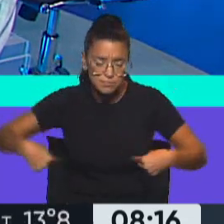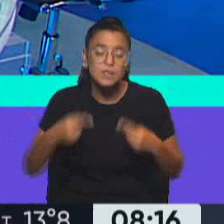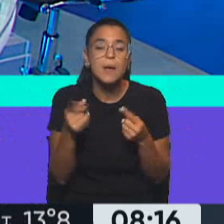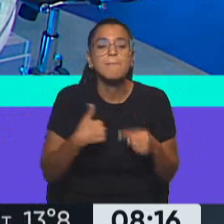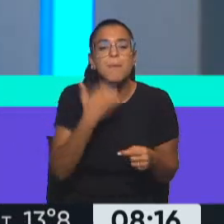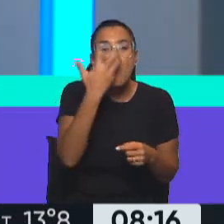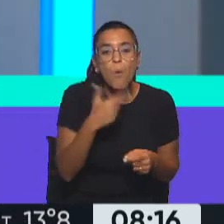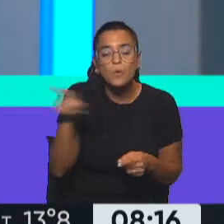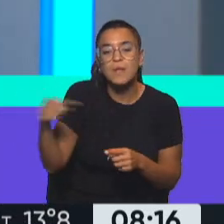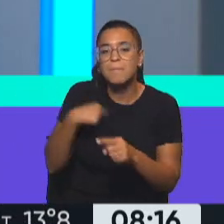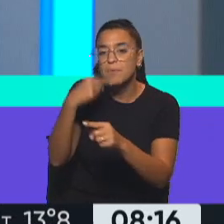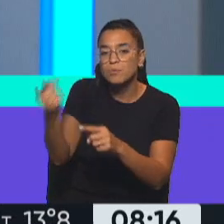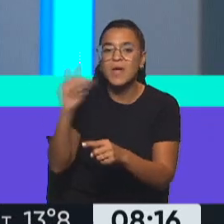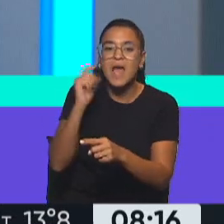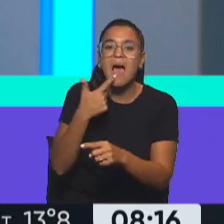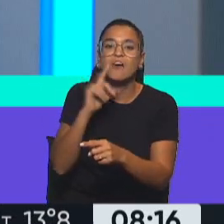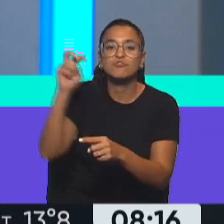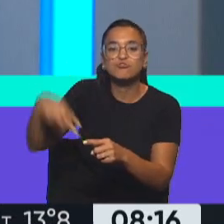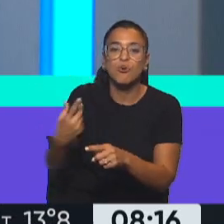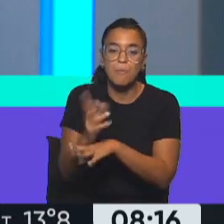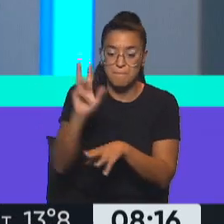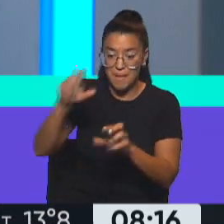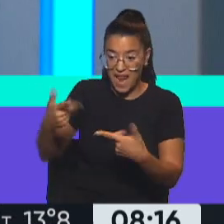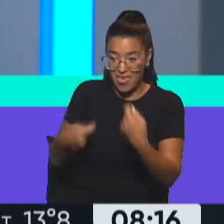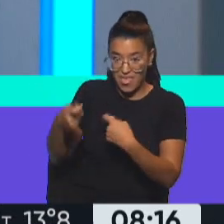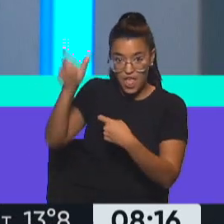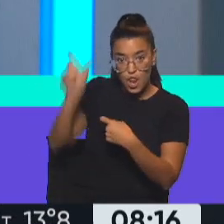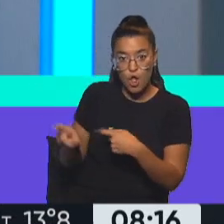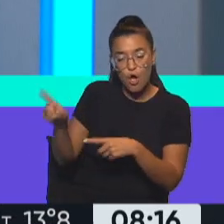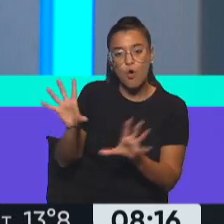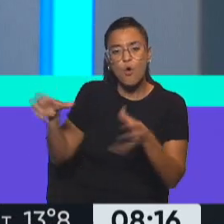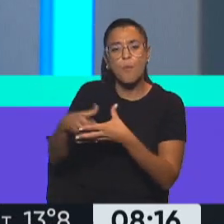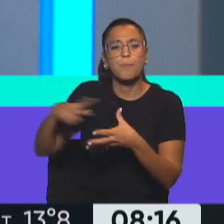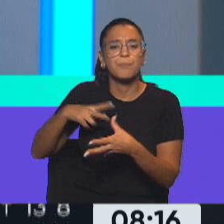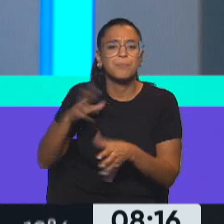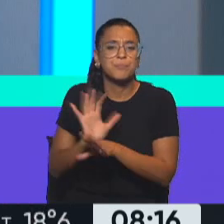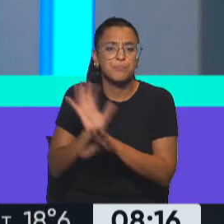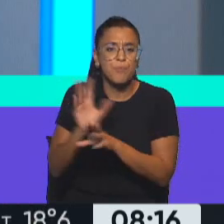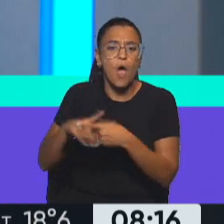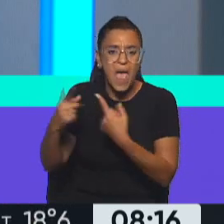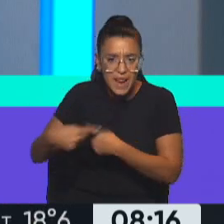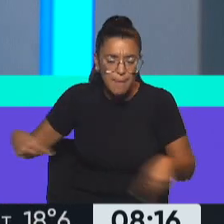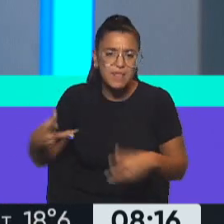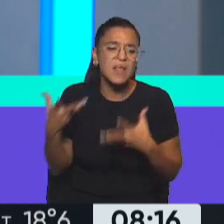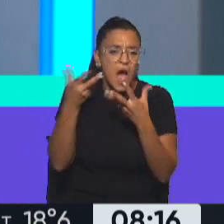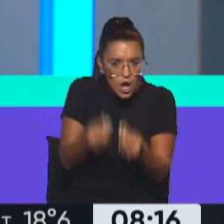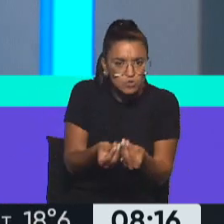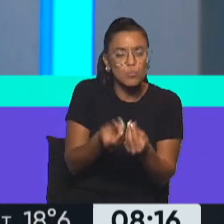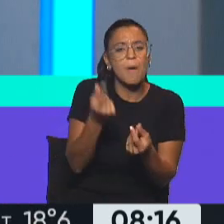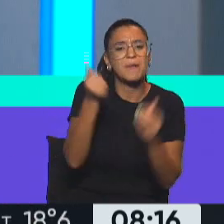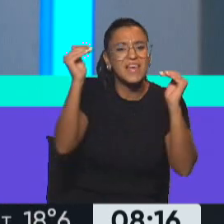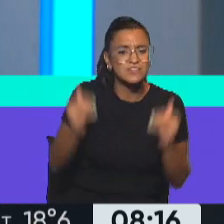gustaría es preguntarle a Gastón, en la práctica, un panadero hoy, ese fideicomiso que es supuestamente la herramienta que va a ayudar a los